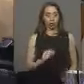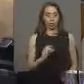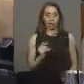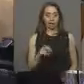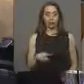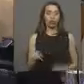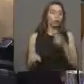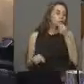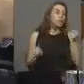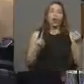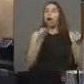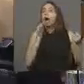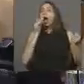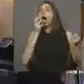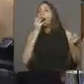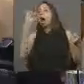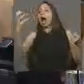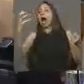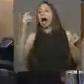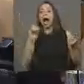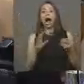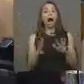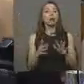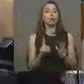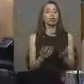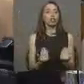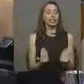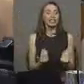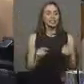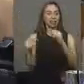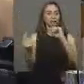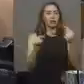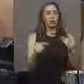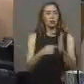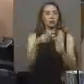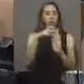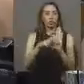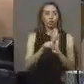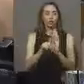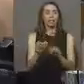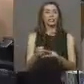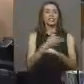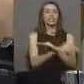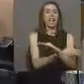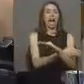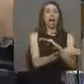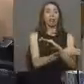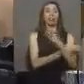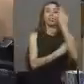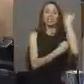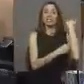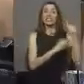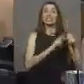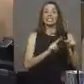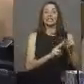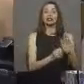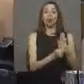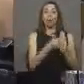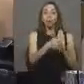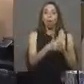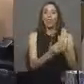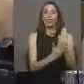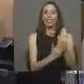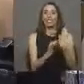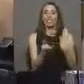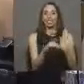fuera de micrófono, a lo mejor no hubiera sido necesario estar discutiendo este proyecto de ley si hubiéramos tenido un buen censo. Pero lamentablemente